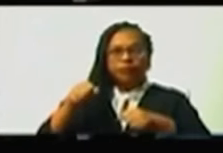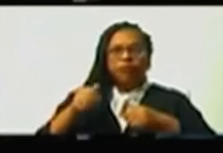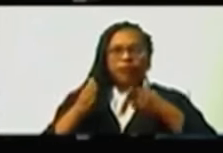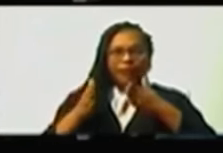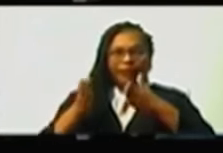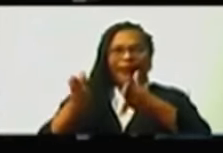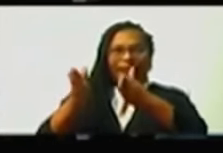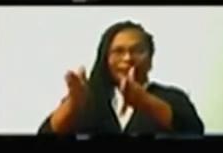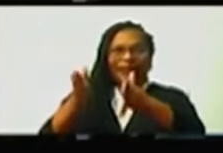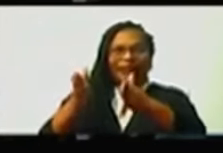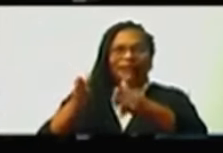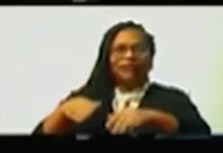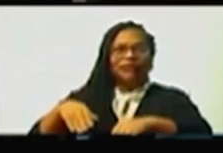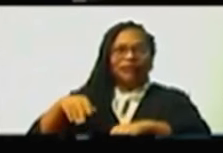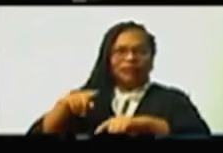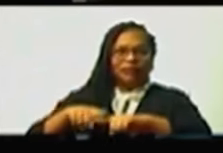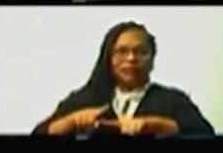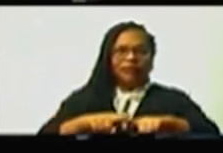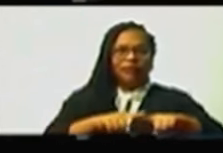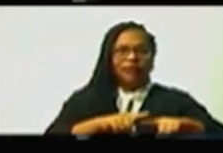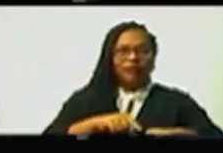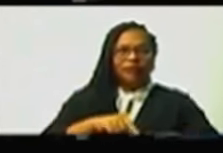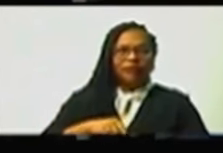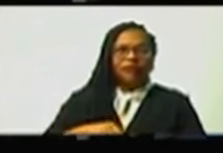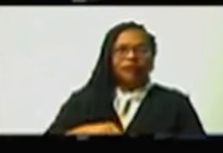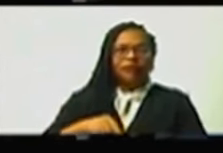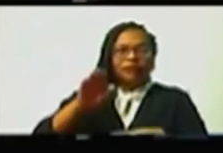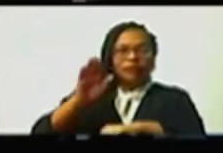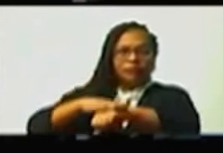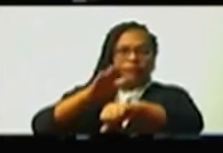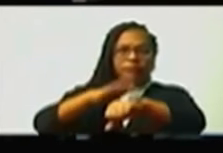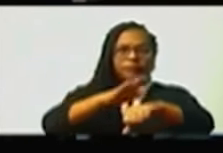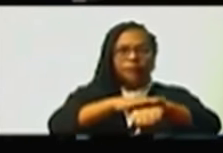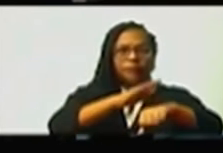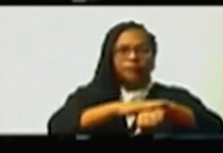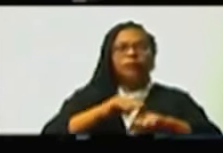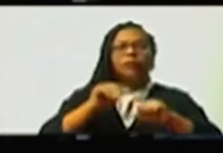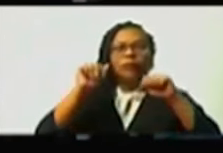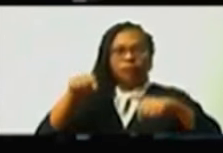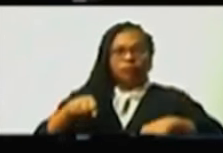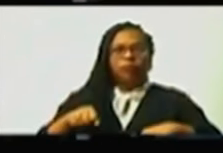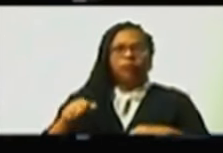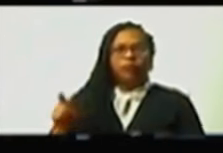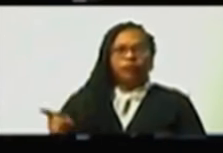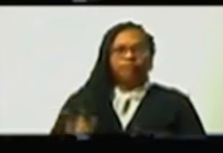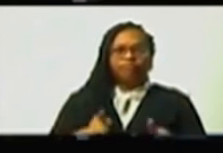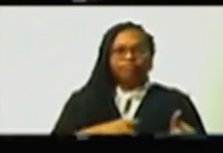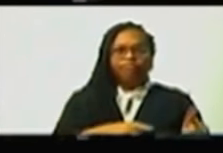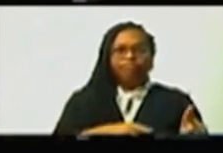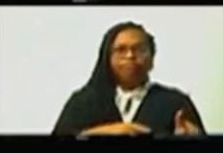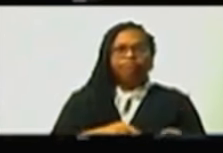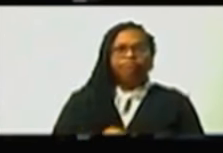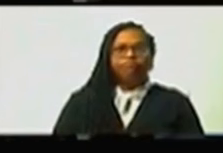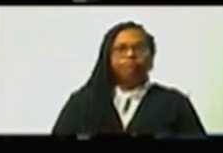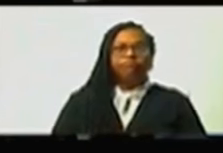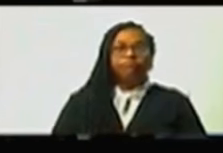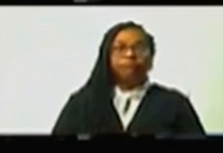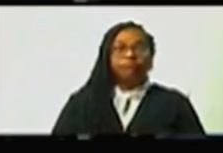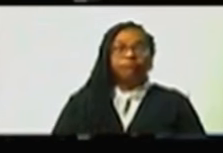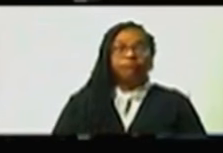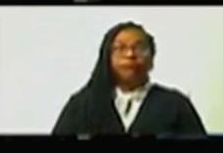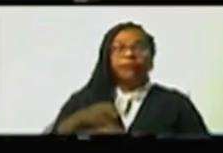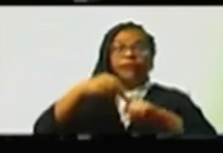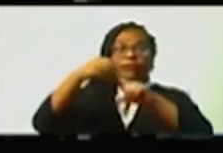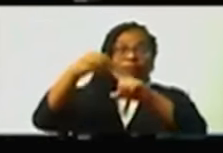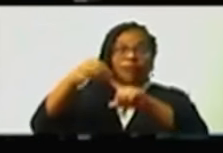se comunican a las comunidades como también a todas aquellas propiedades que tienen que ver mucho con la parte agrícola,